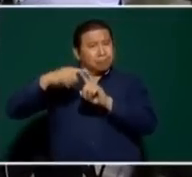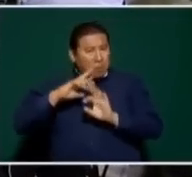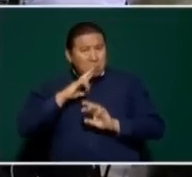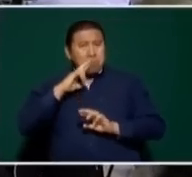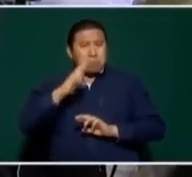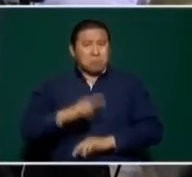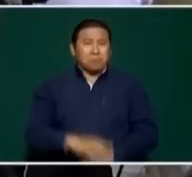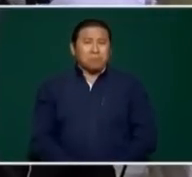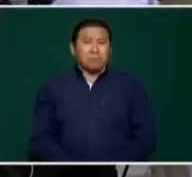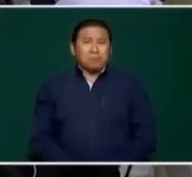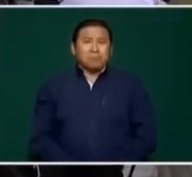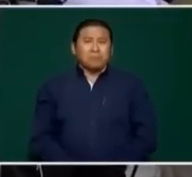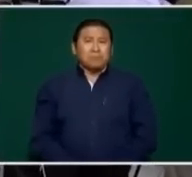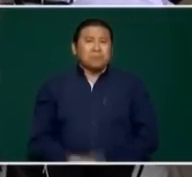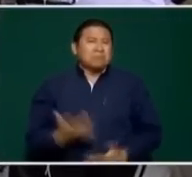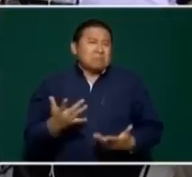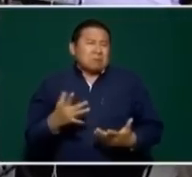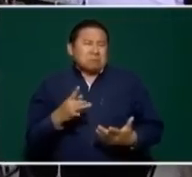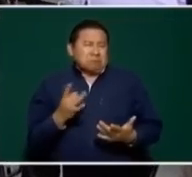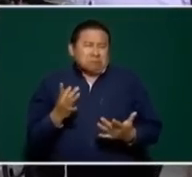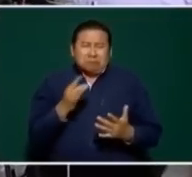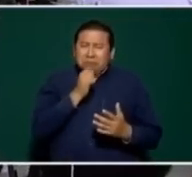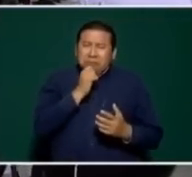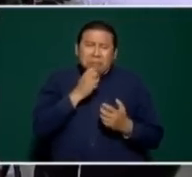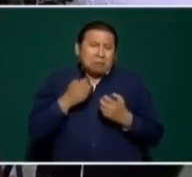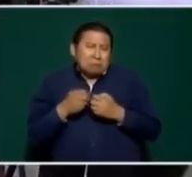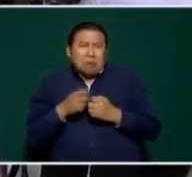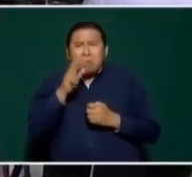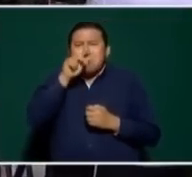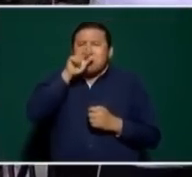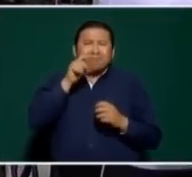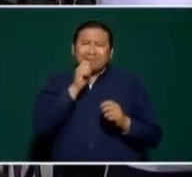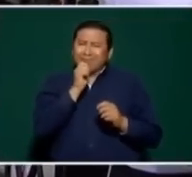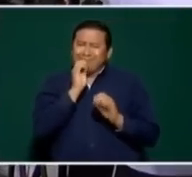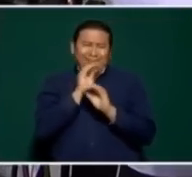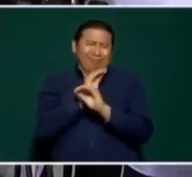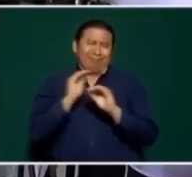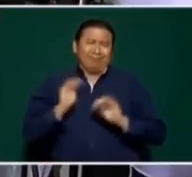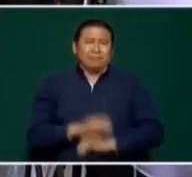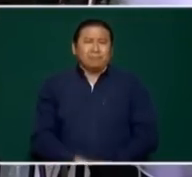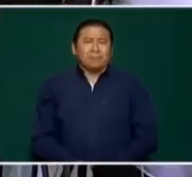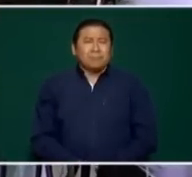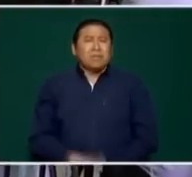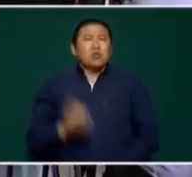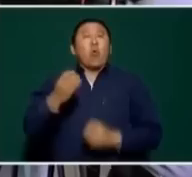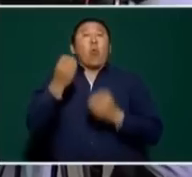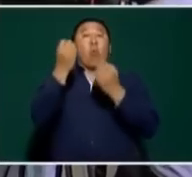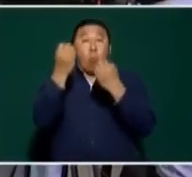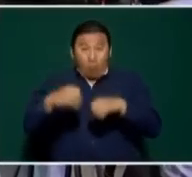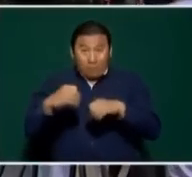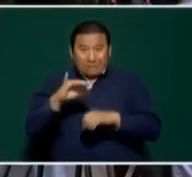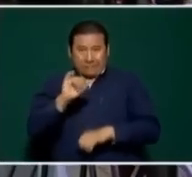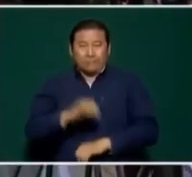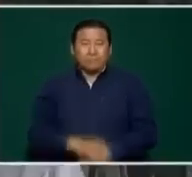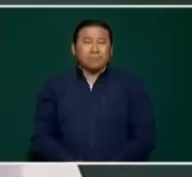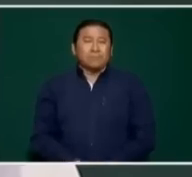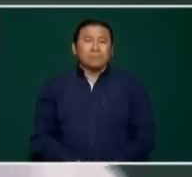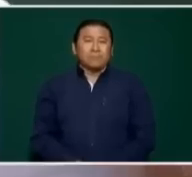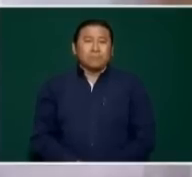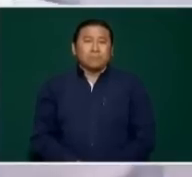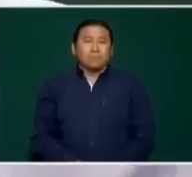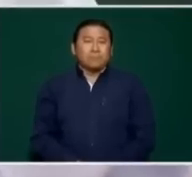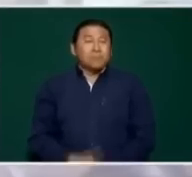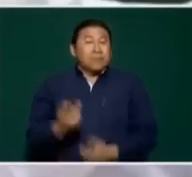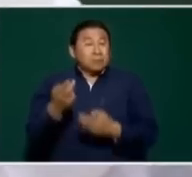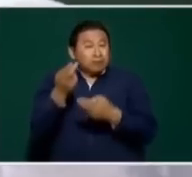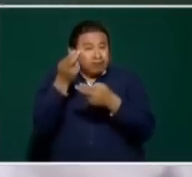nos inquieta, no nos preocupa. Sí, nos ocupa, pero